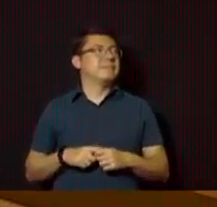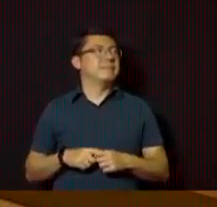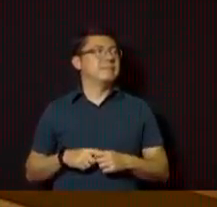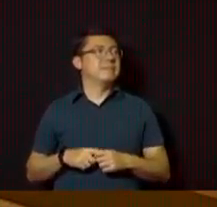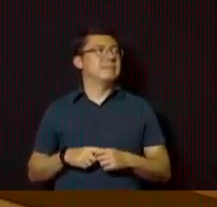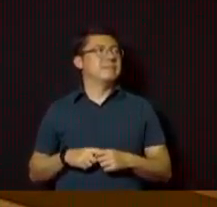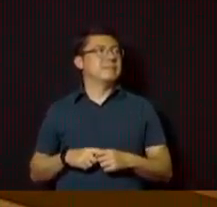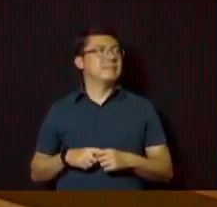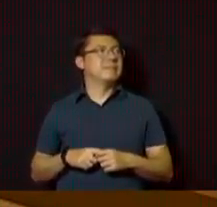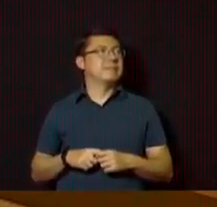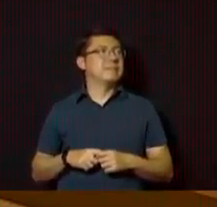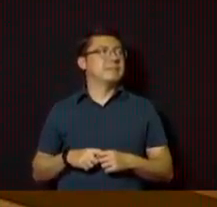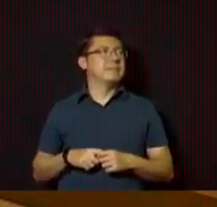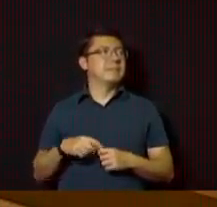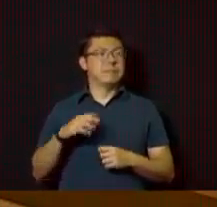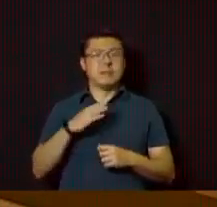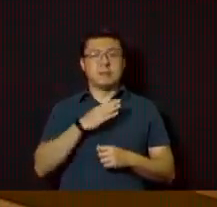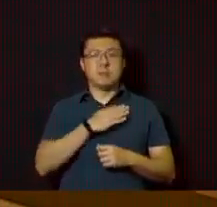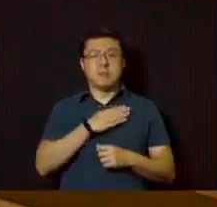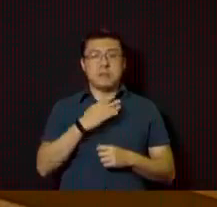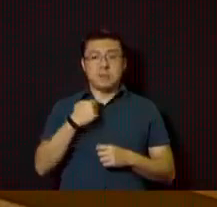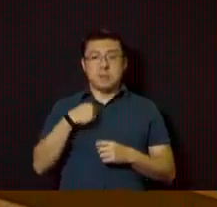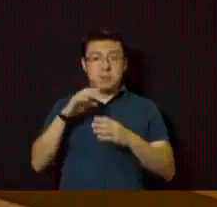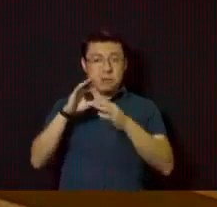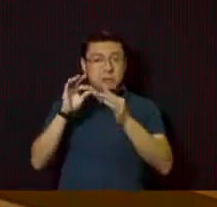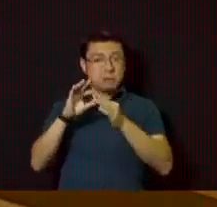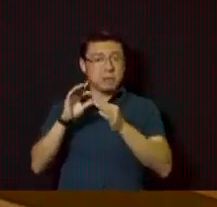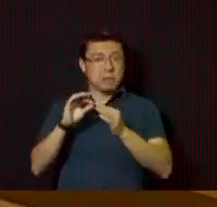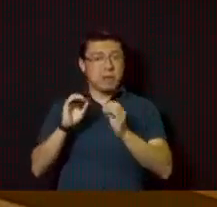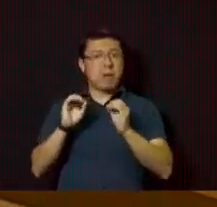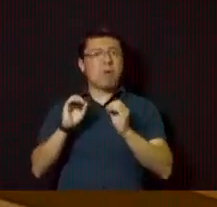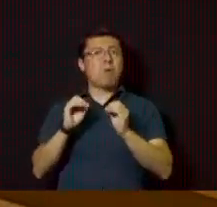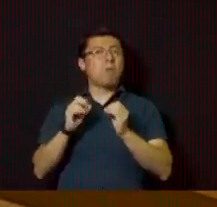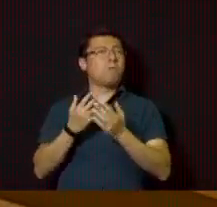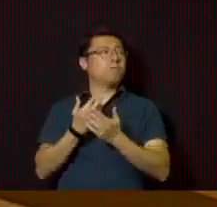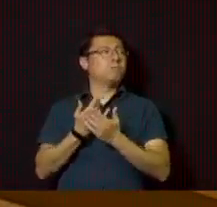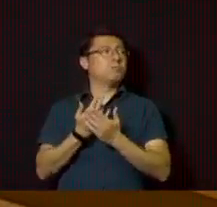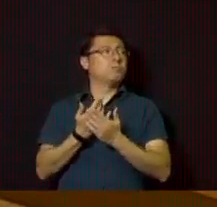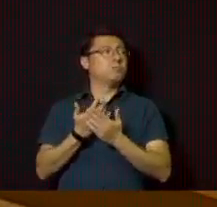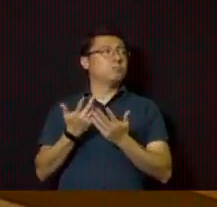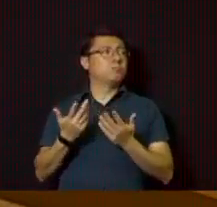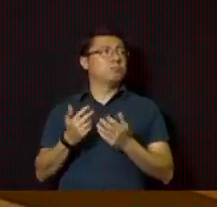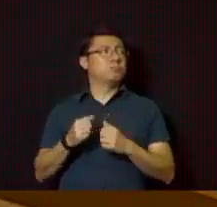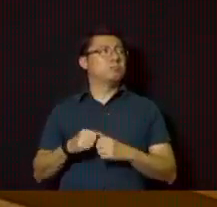Bueno, no sé si me voy de corrido, pues bueno,